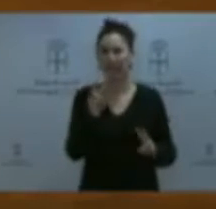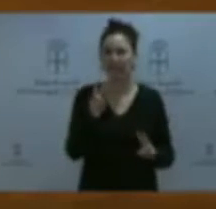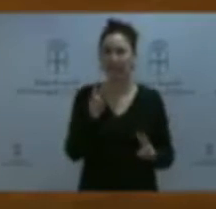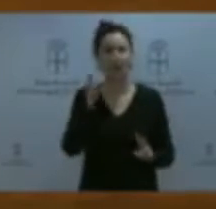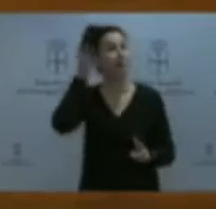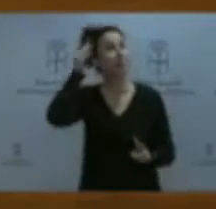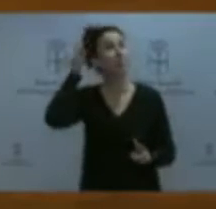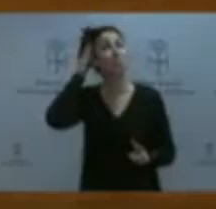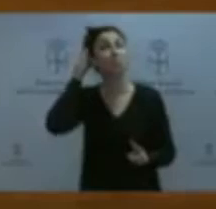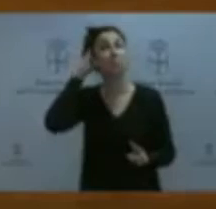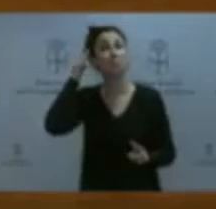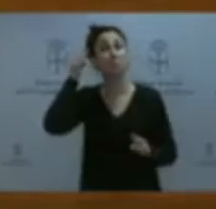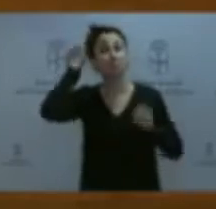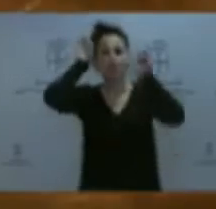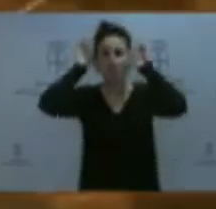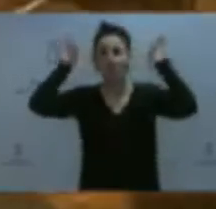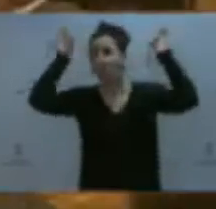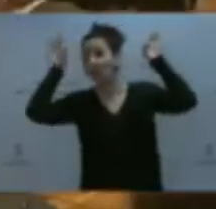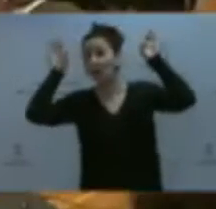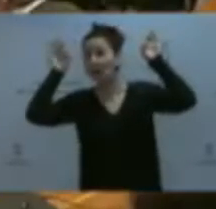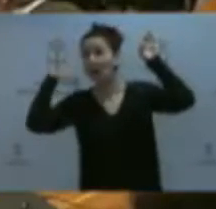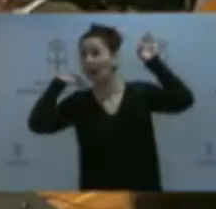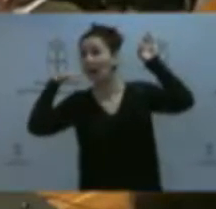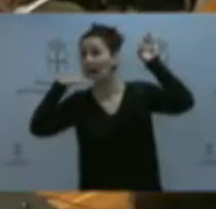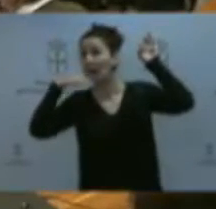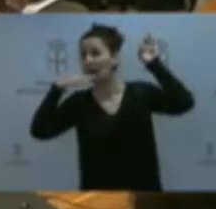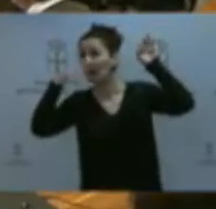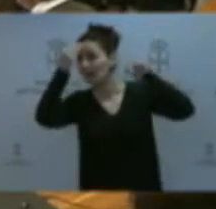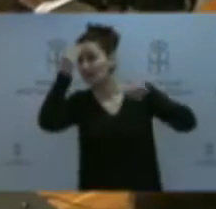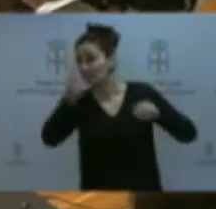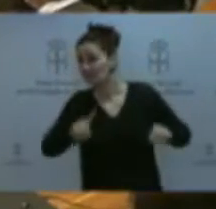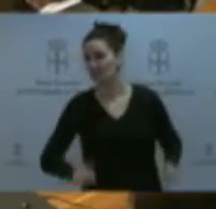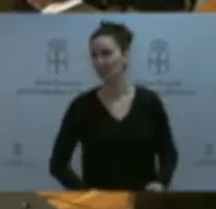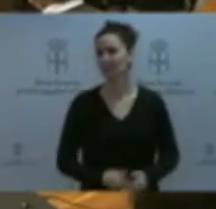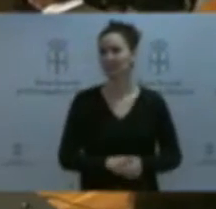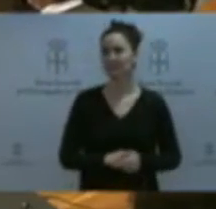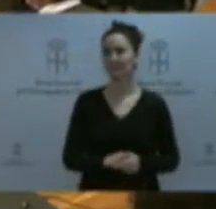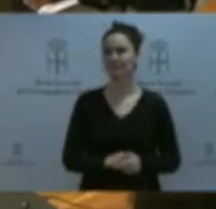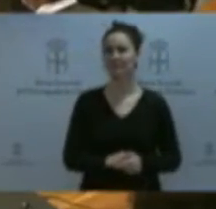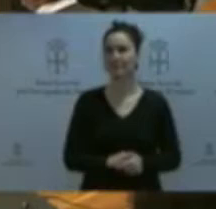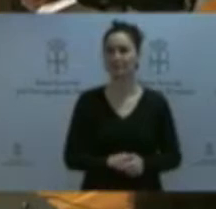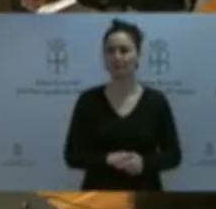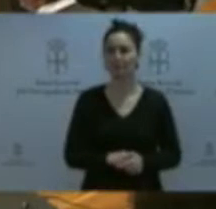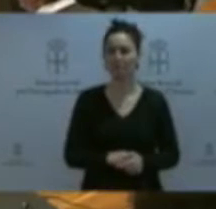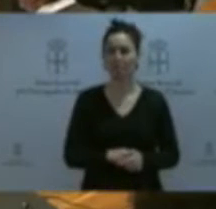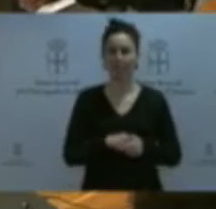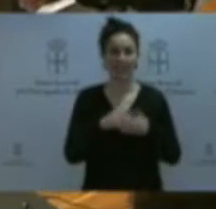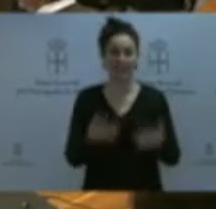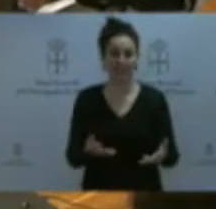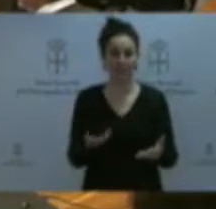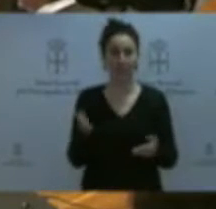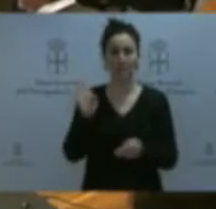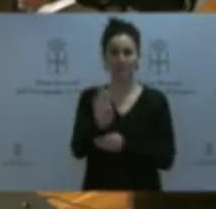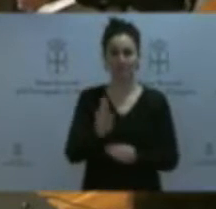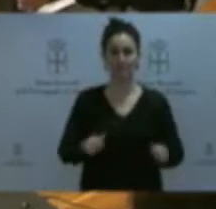algo. Me parece que no. Nosotros, como la propuesta inicial, bueno, nos puede parecer